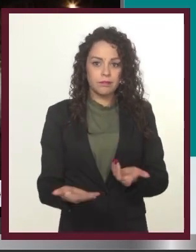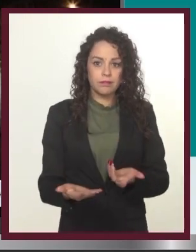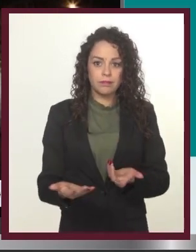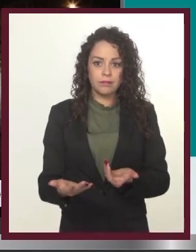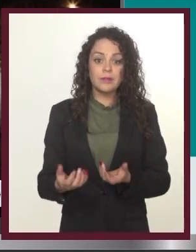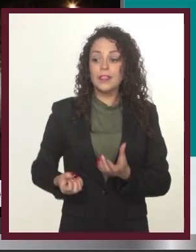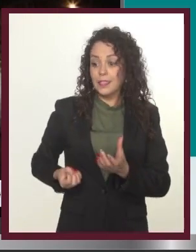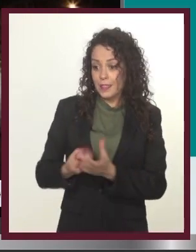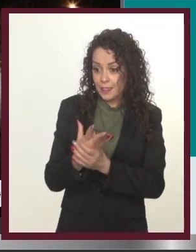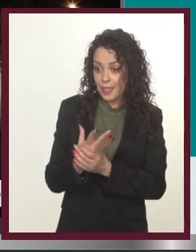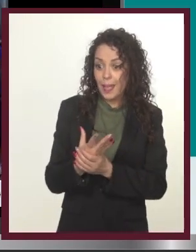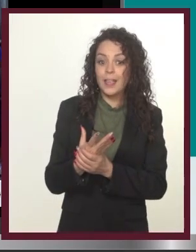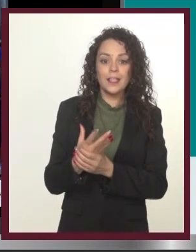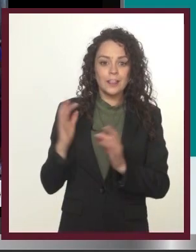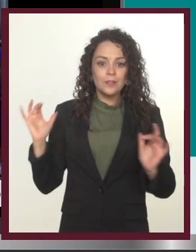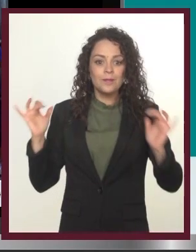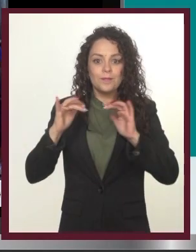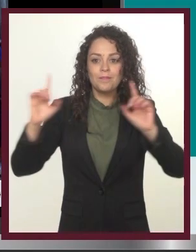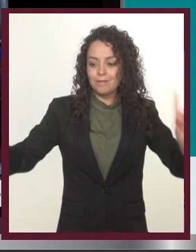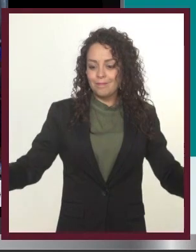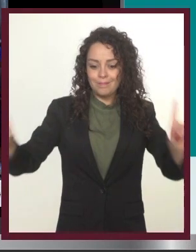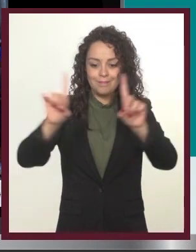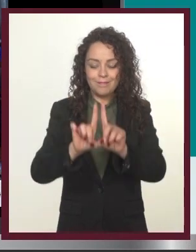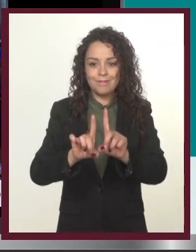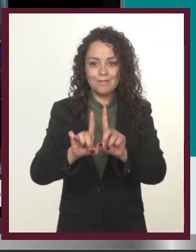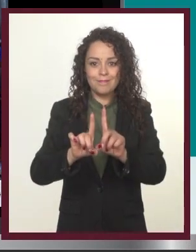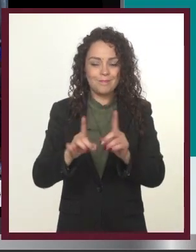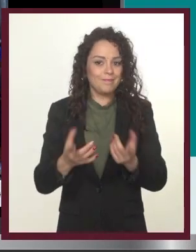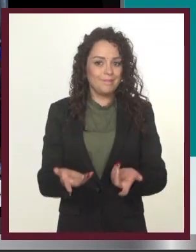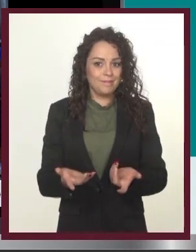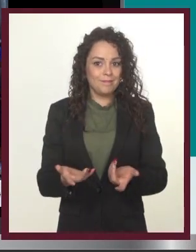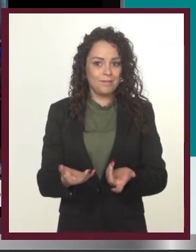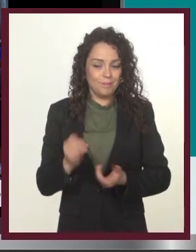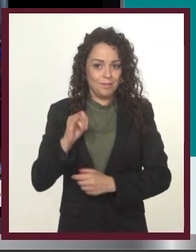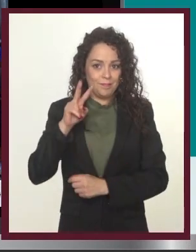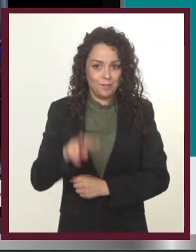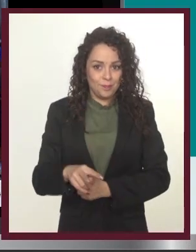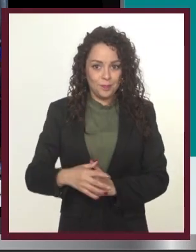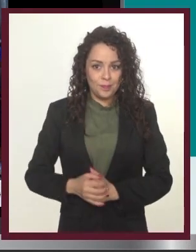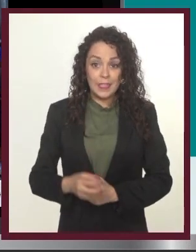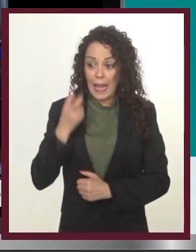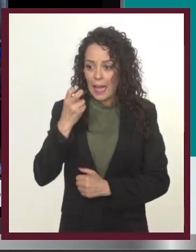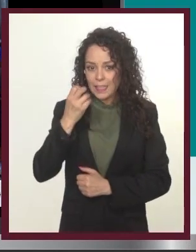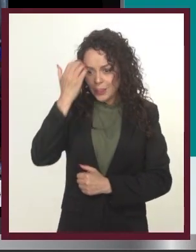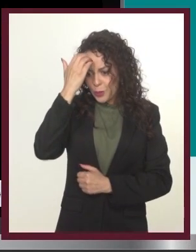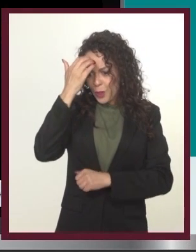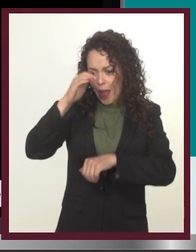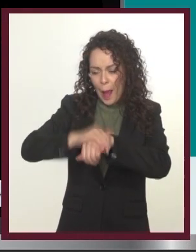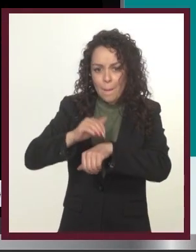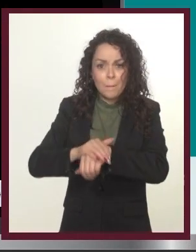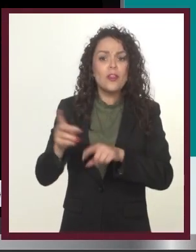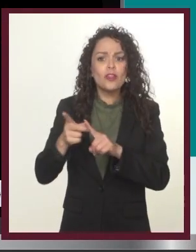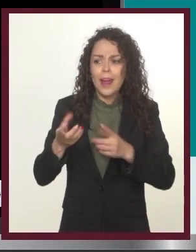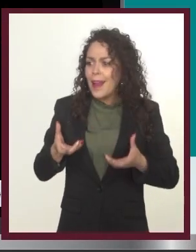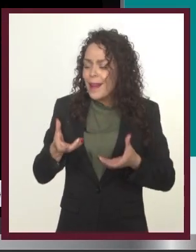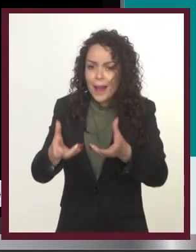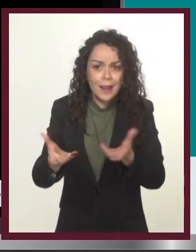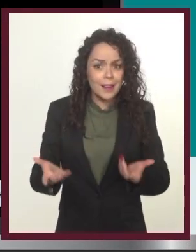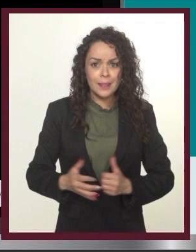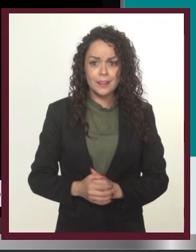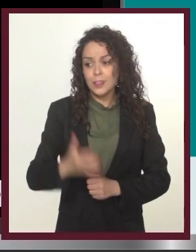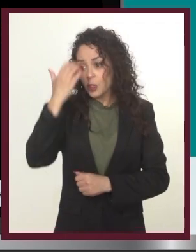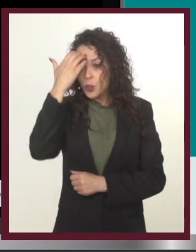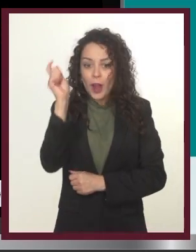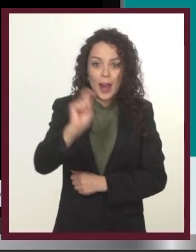es el lugar donde salieron unos para encontrarse con otros. O sea, el espacio público es importante. Ahí es donde conoces a tus amigos, ahí conoces